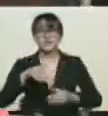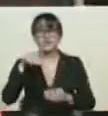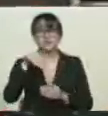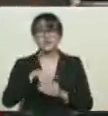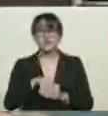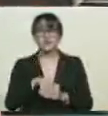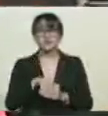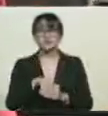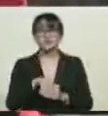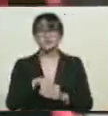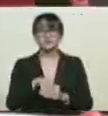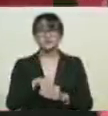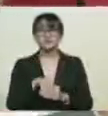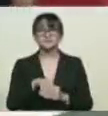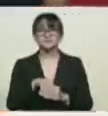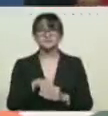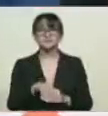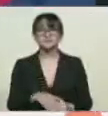son 10.